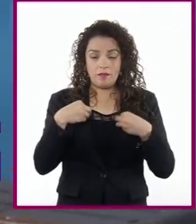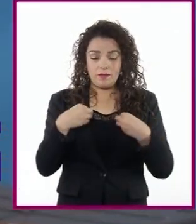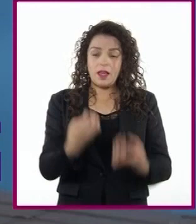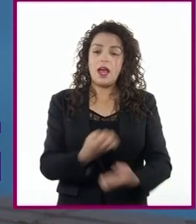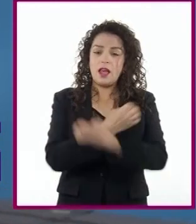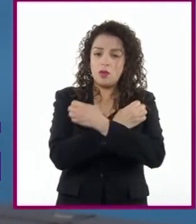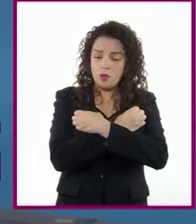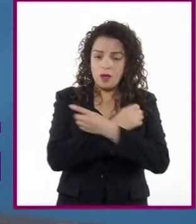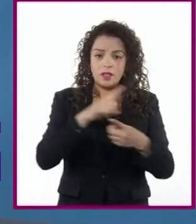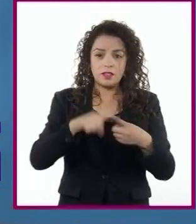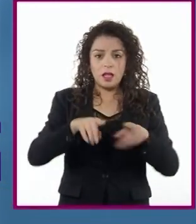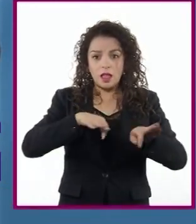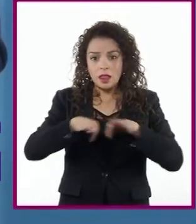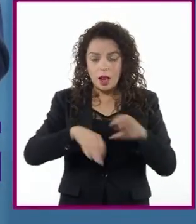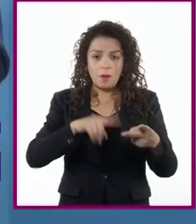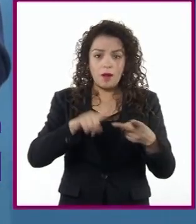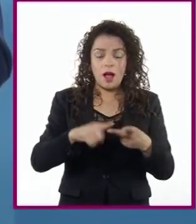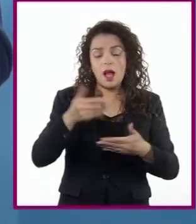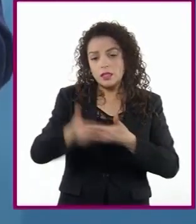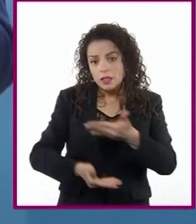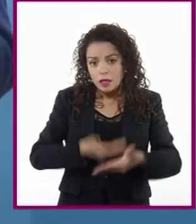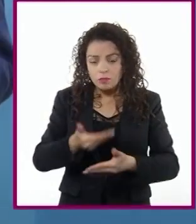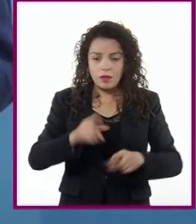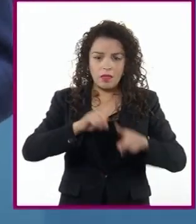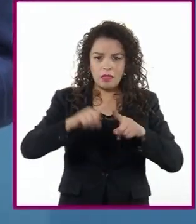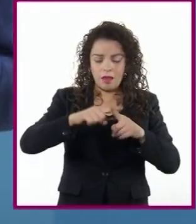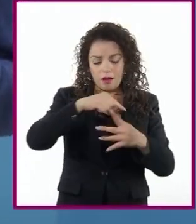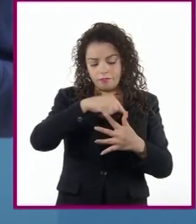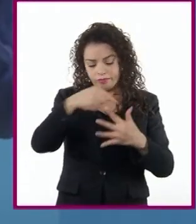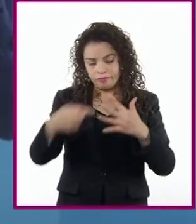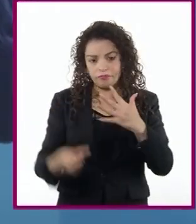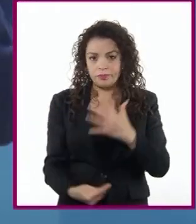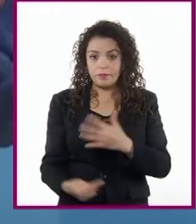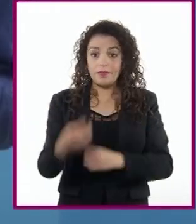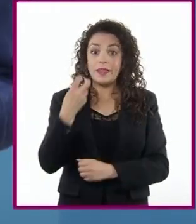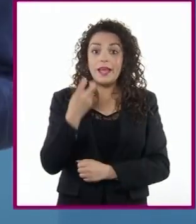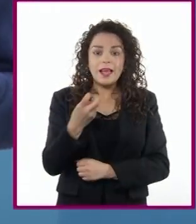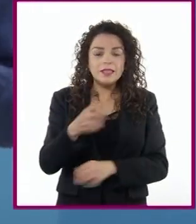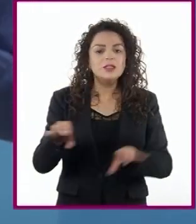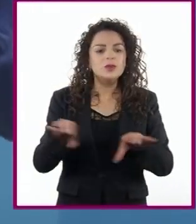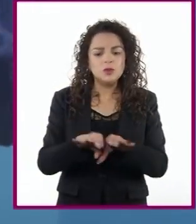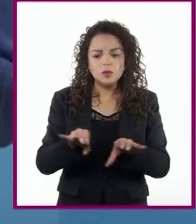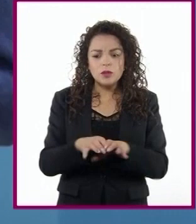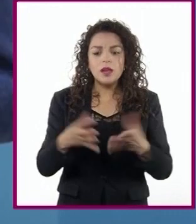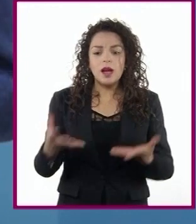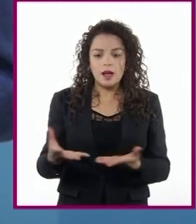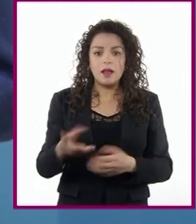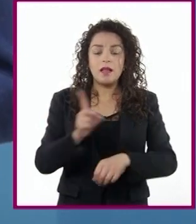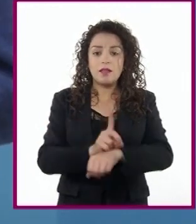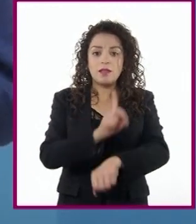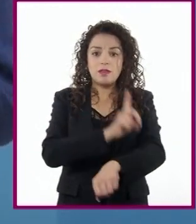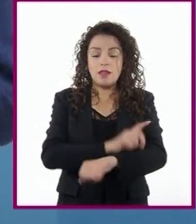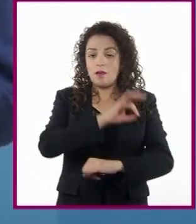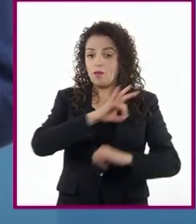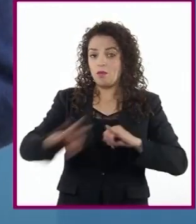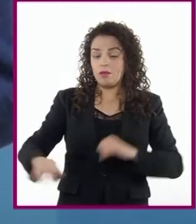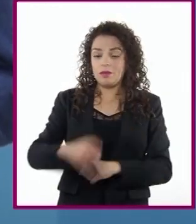trabajo, servicios, entre otros. Esta situación fue algo que se planteó desde el final de la Segunda Guerra Mundial.